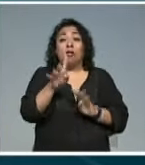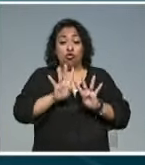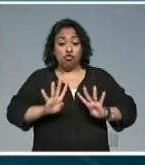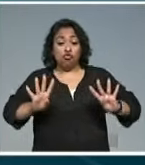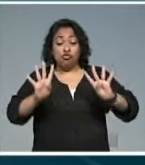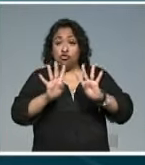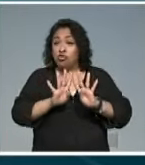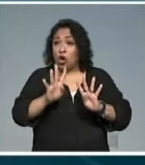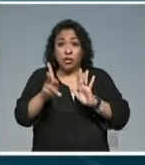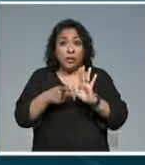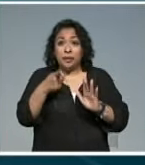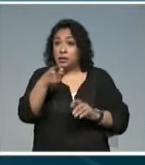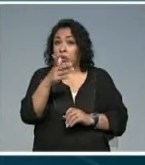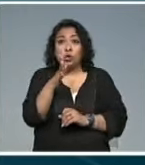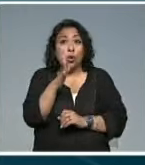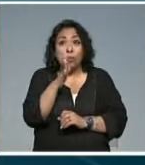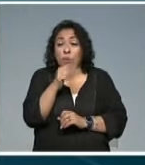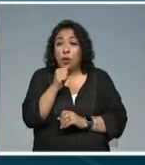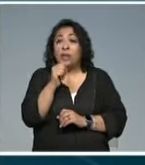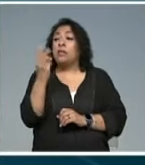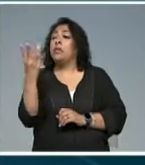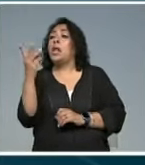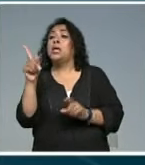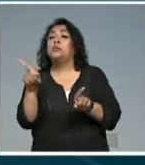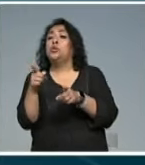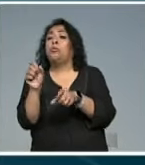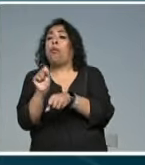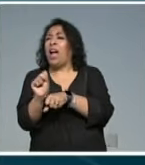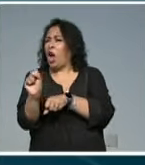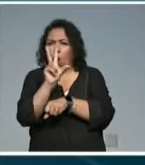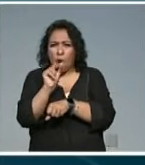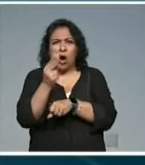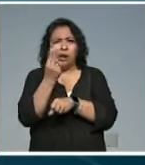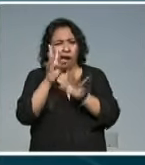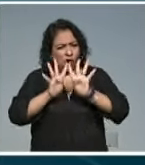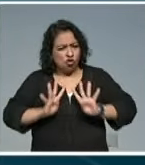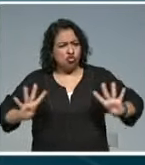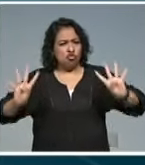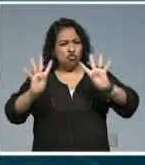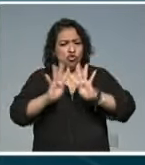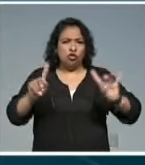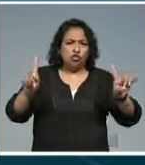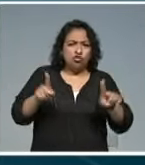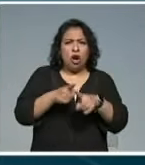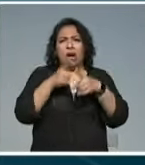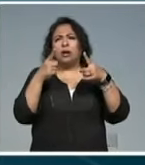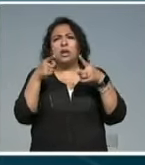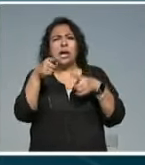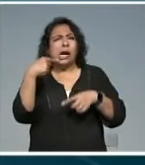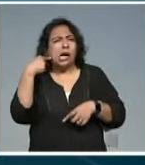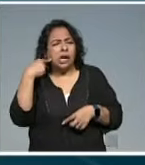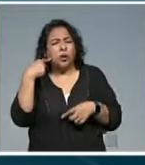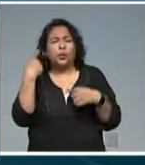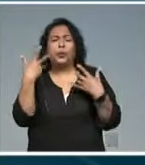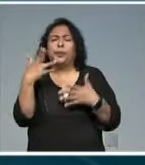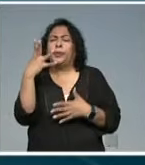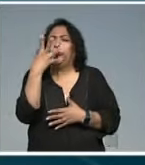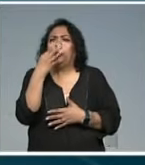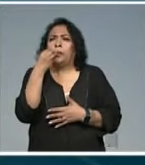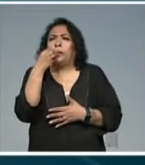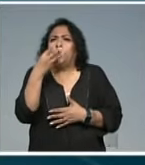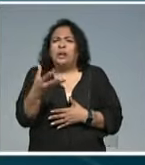orquesta, Susana. Usted no puede cantar con tres músicos. Usted tiene que cantar con una orquesta. Es que esto que acabo de oír es una